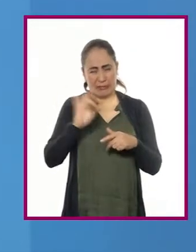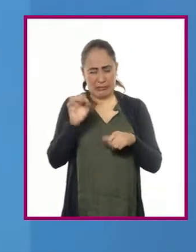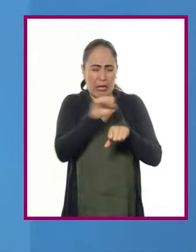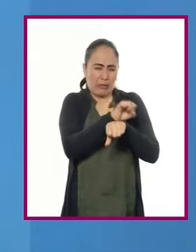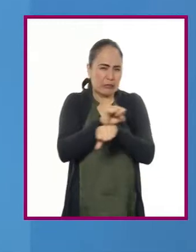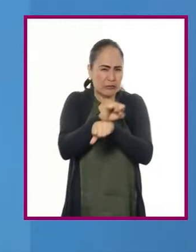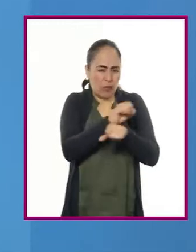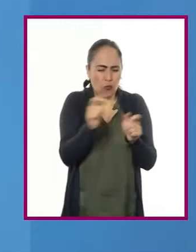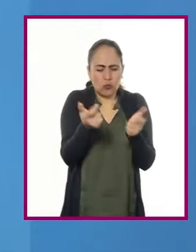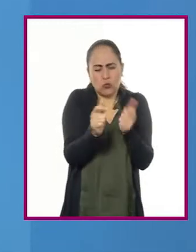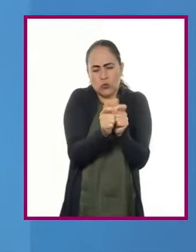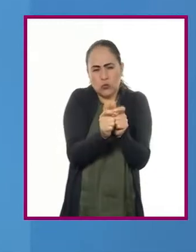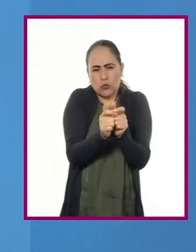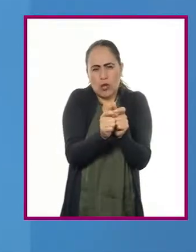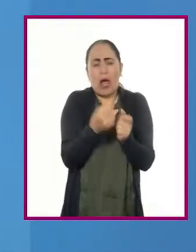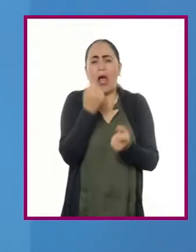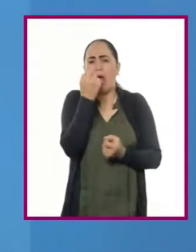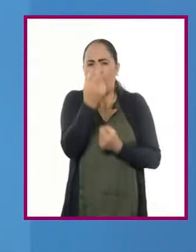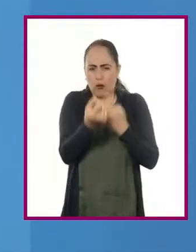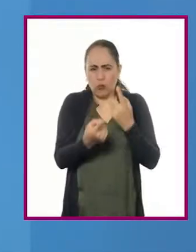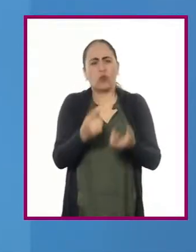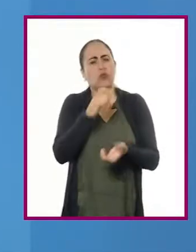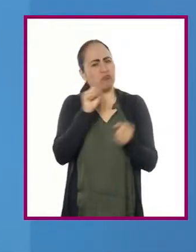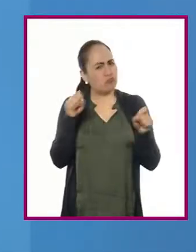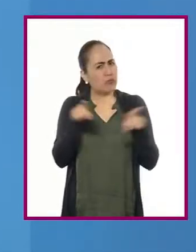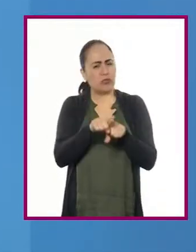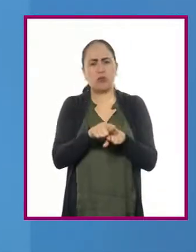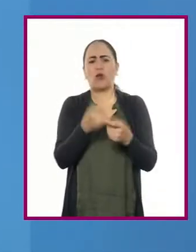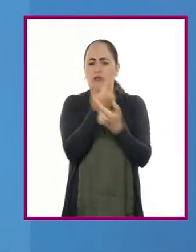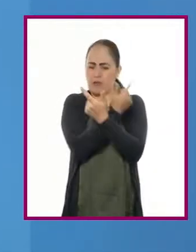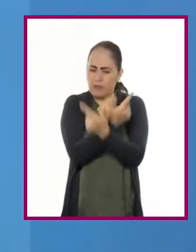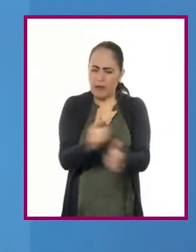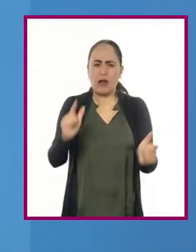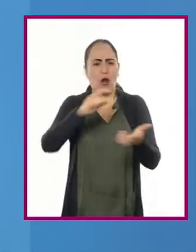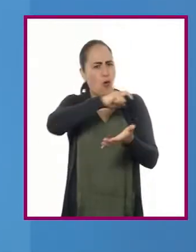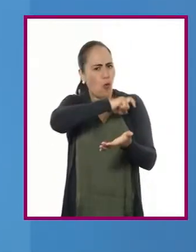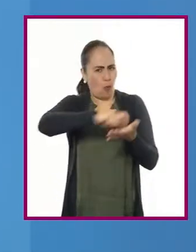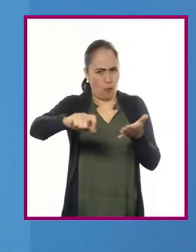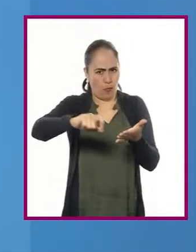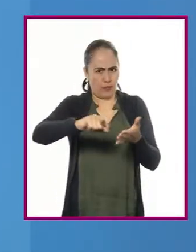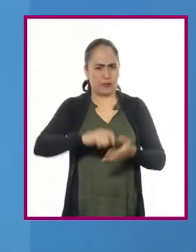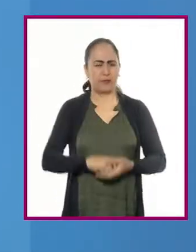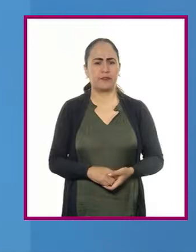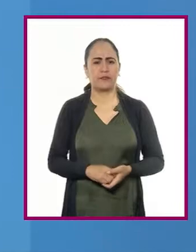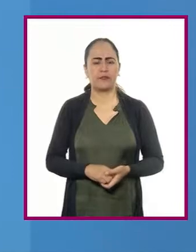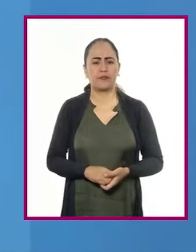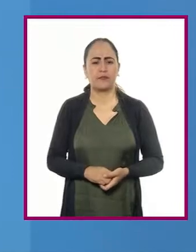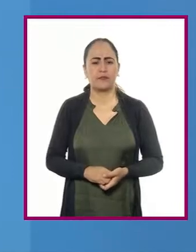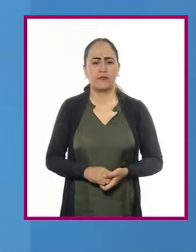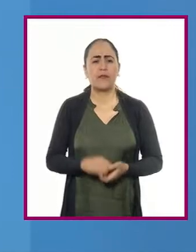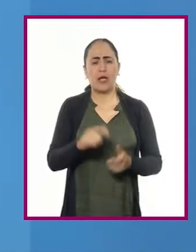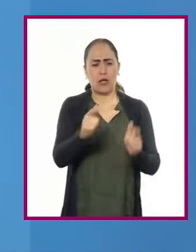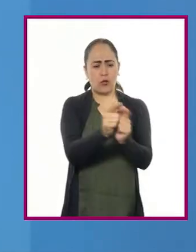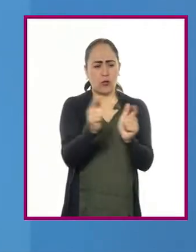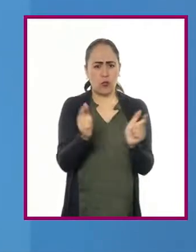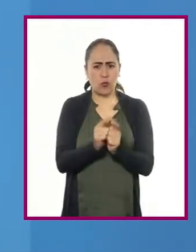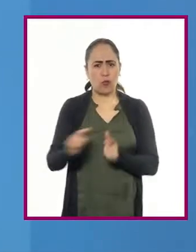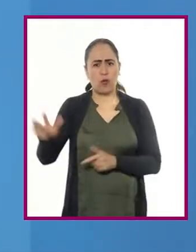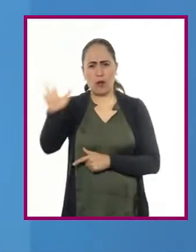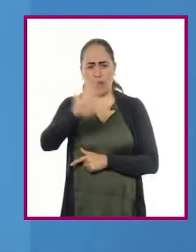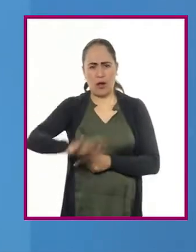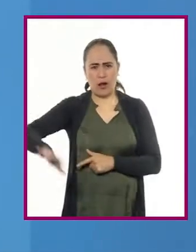esclavos, algunos lograron comprar su libertad. En este grupo podemos encontrar gente del sudeste asiático